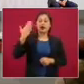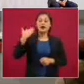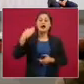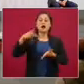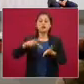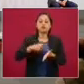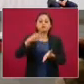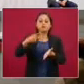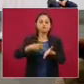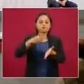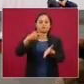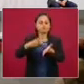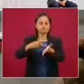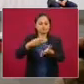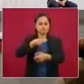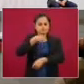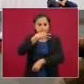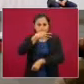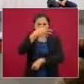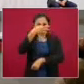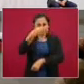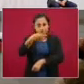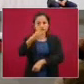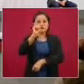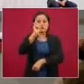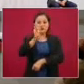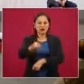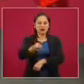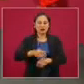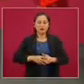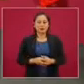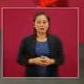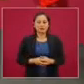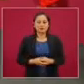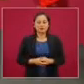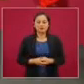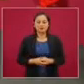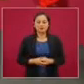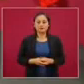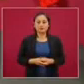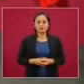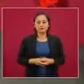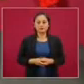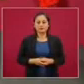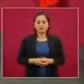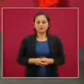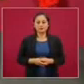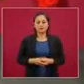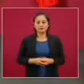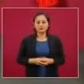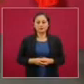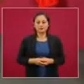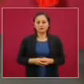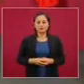planteé que se tenía que hacer un análisis sobre los contenidos